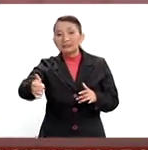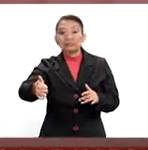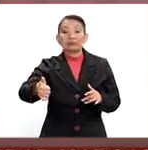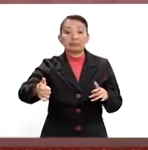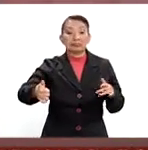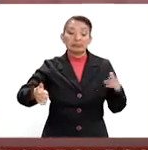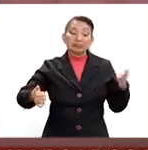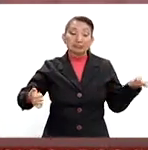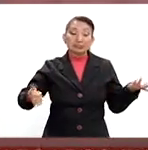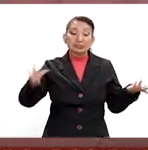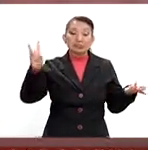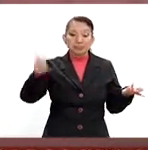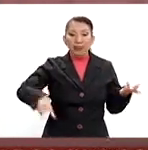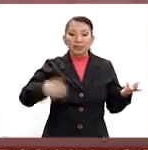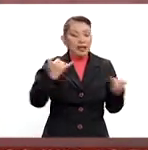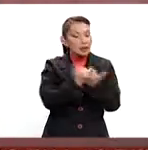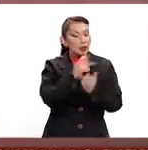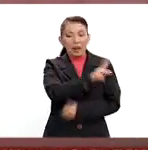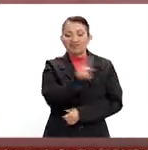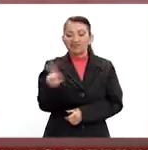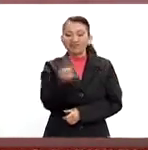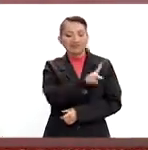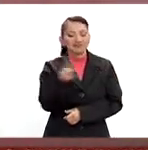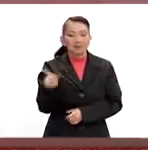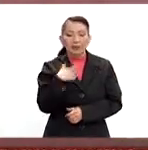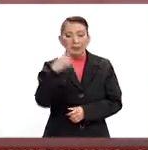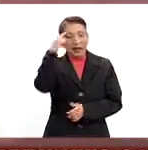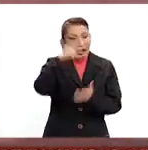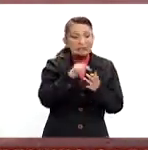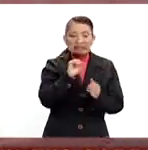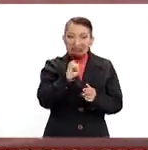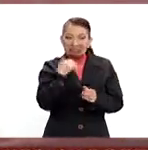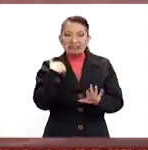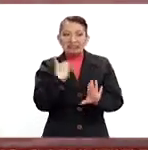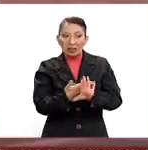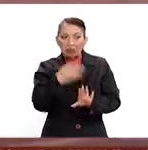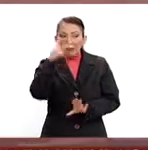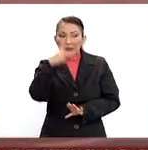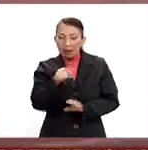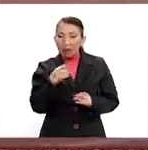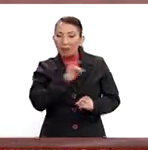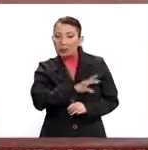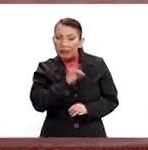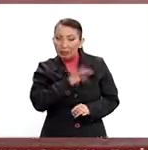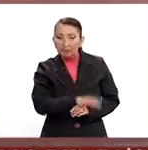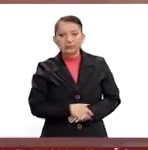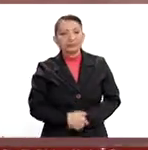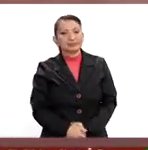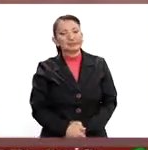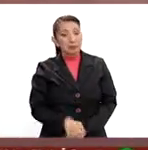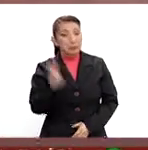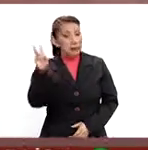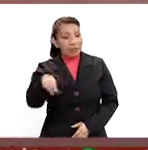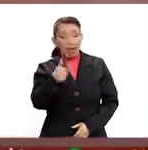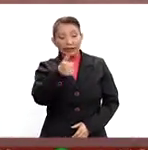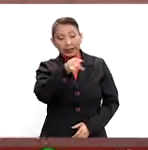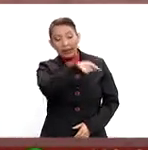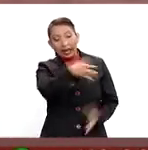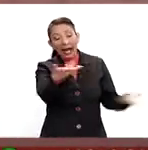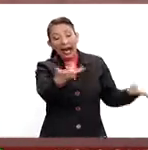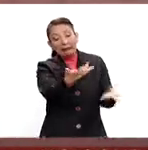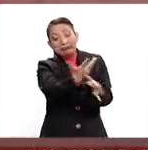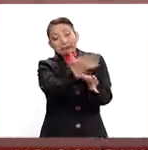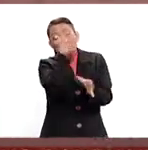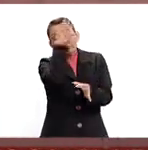Es prácticamente la misma proporción de gente que pues tenemos temor. Claro. Literal de lo que